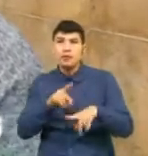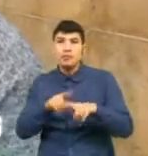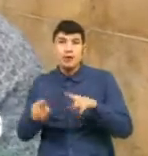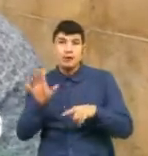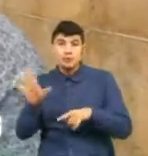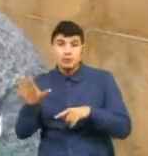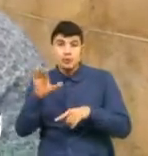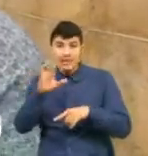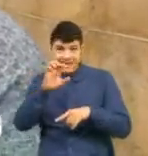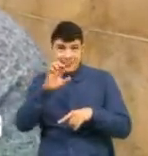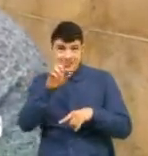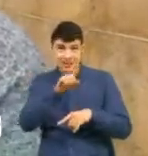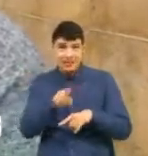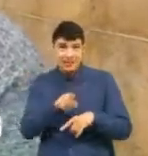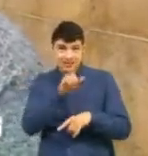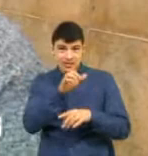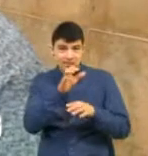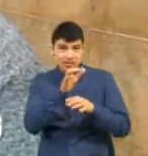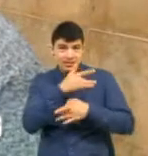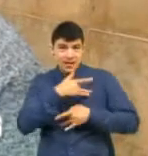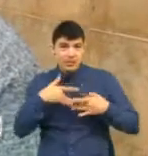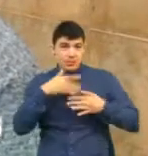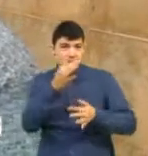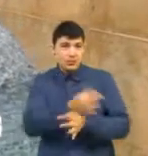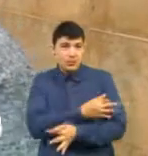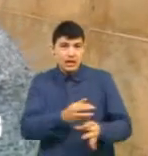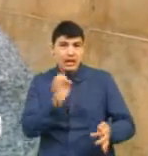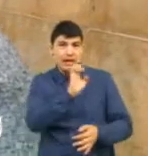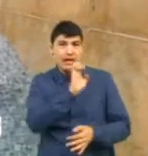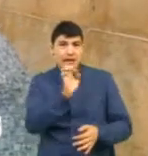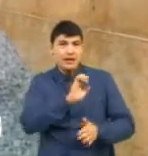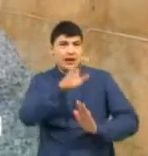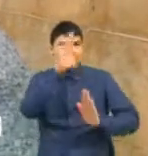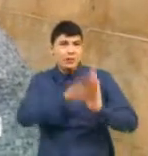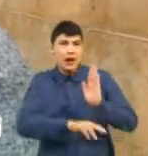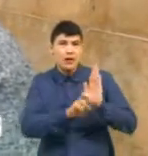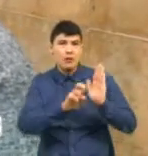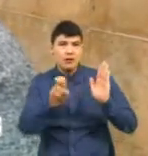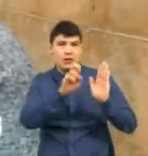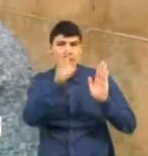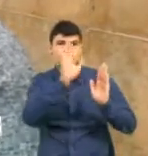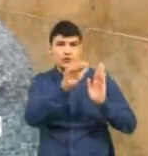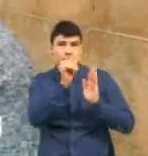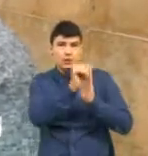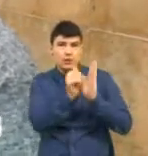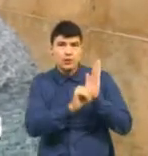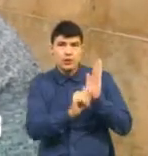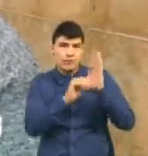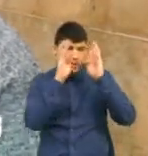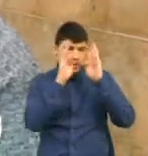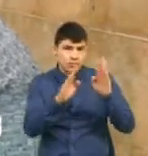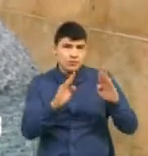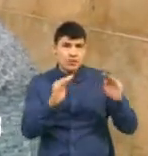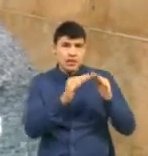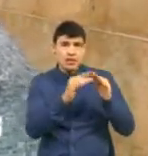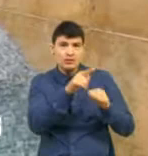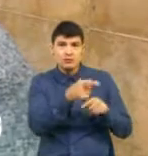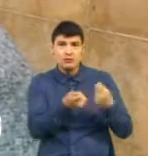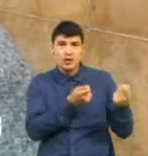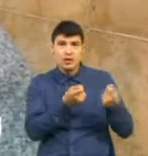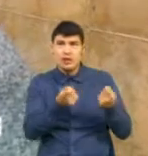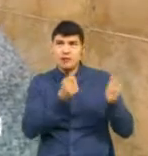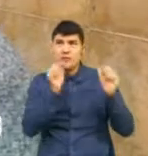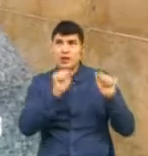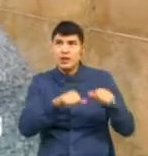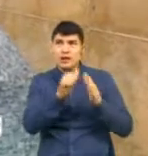EPS Salud Total en enero de este año decidió bajarle el nivel al programa de atención domiciliaria que estaba manejando para